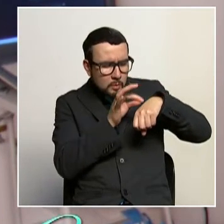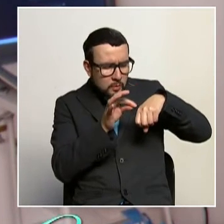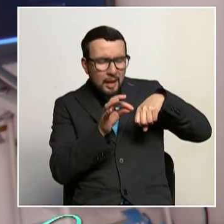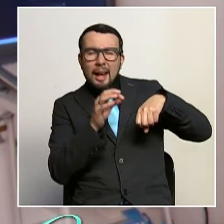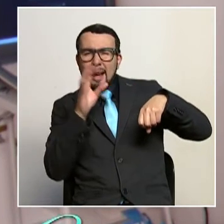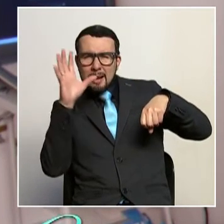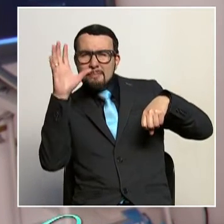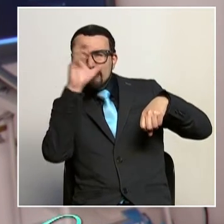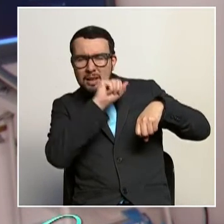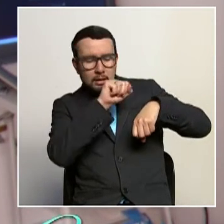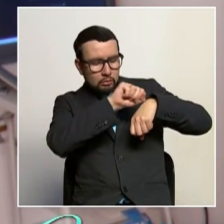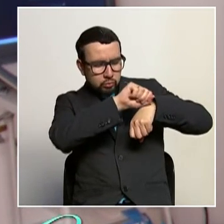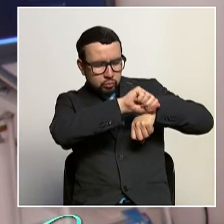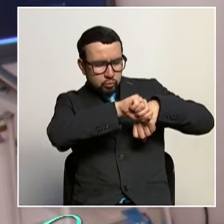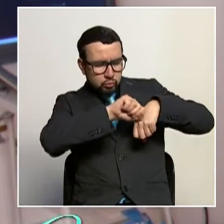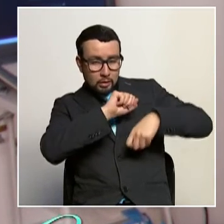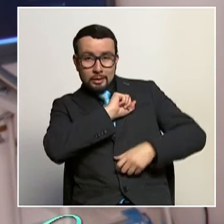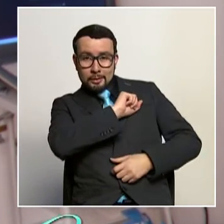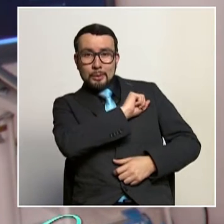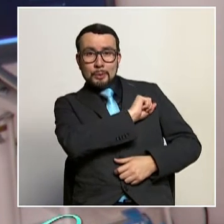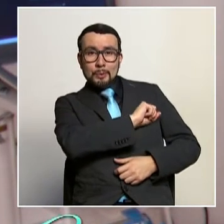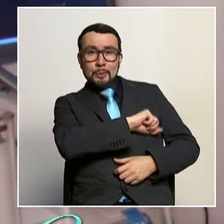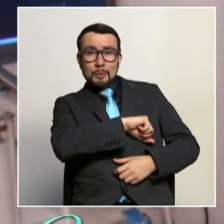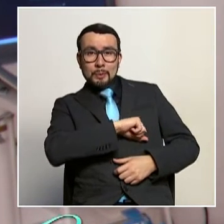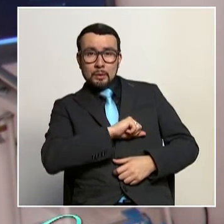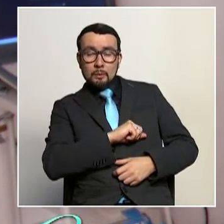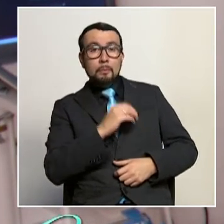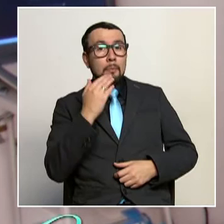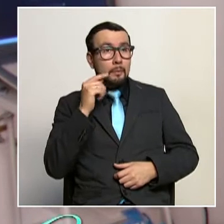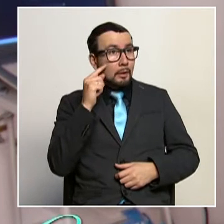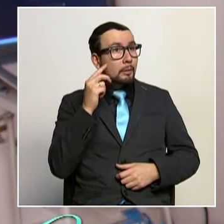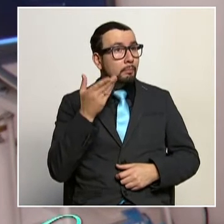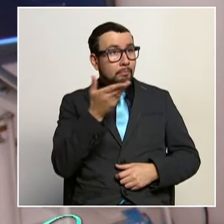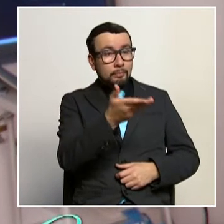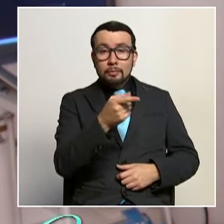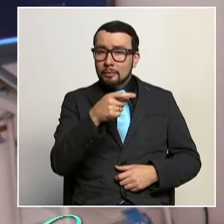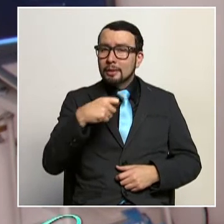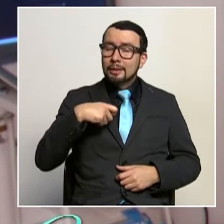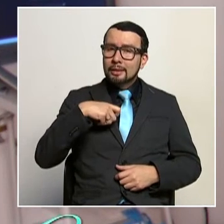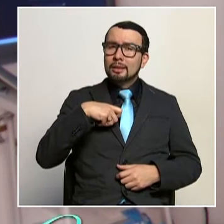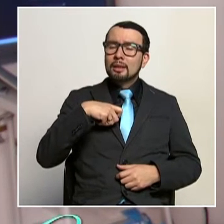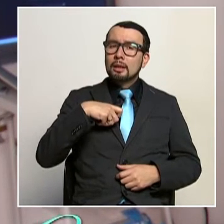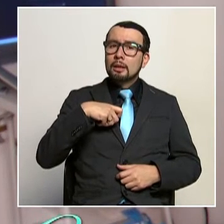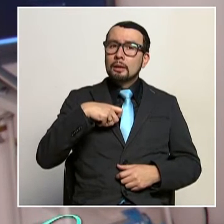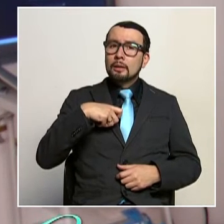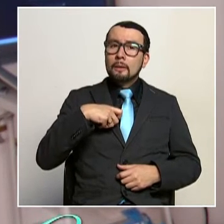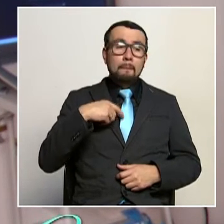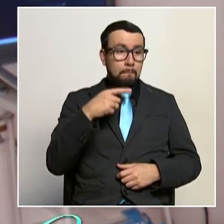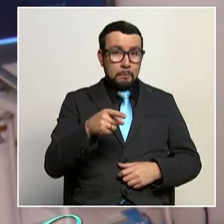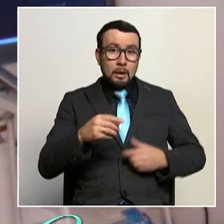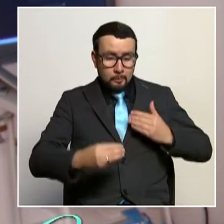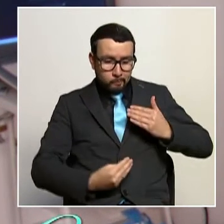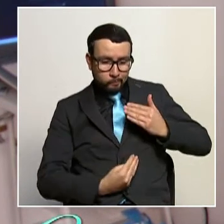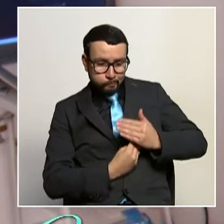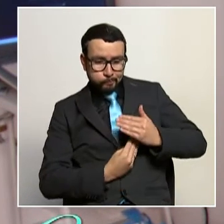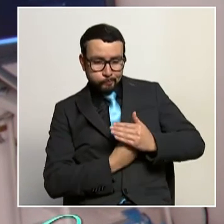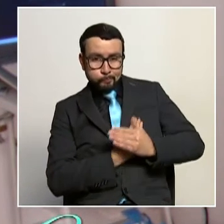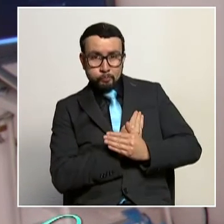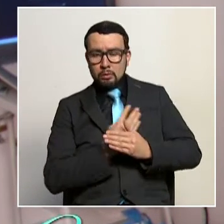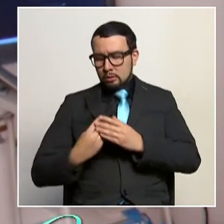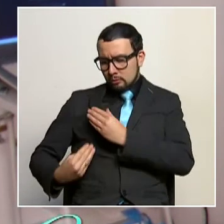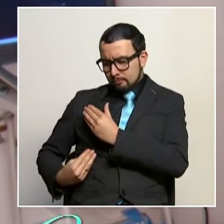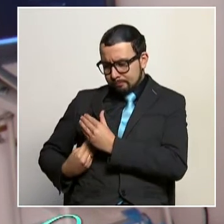dilatados en la ecografía. Y como en el caso de la paciente que vamos a evaluar, que tiene unas prótesis mamarias, que es muy corriente y